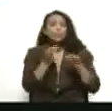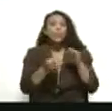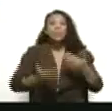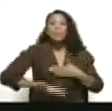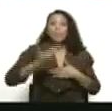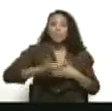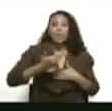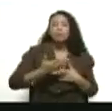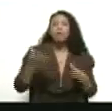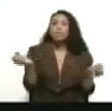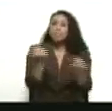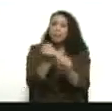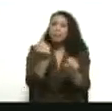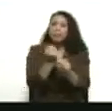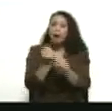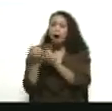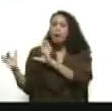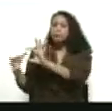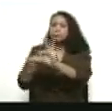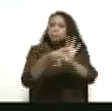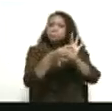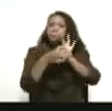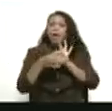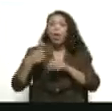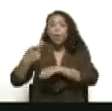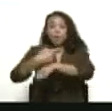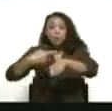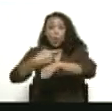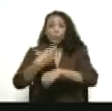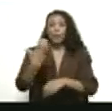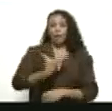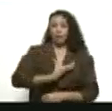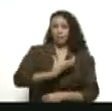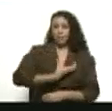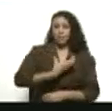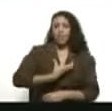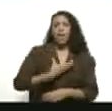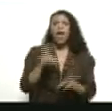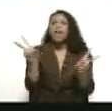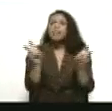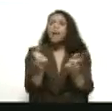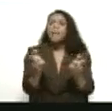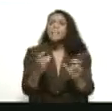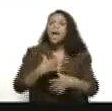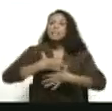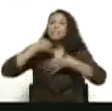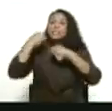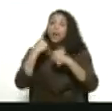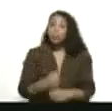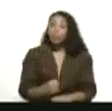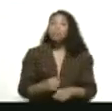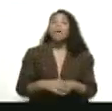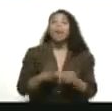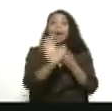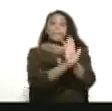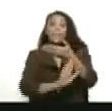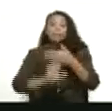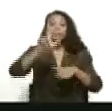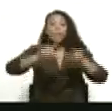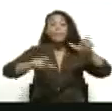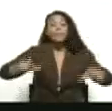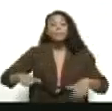importancia que tiene trabajar de manera mancomunada con las gobernaciones, la alcaldía, el tema de la seguridad y de la protección de nuestro